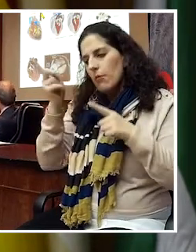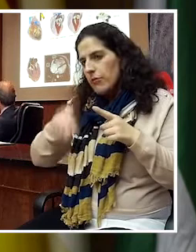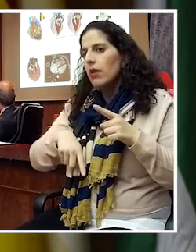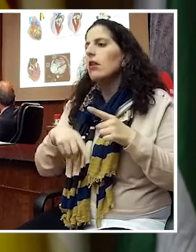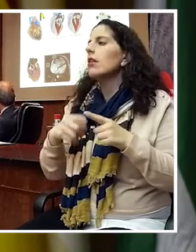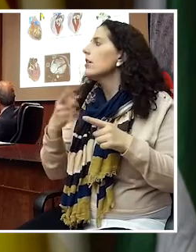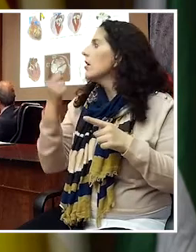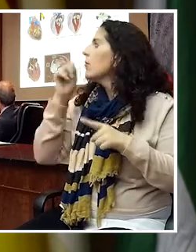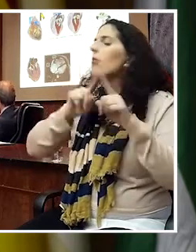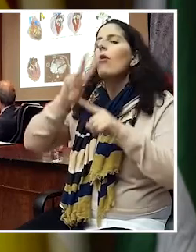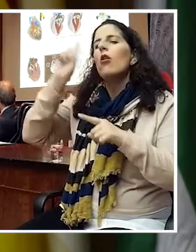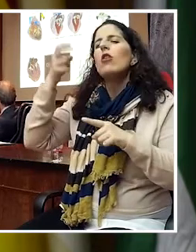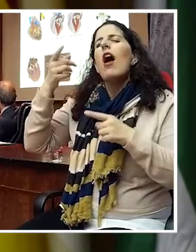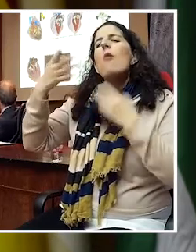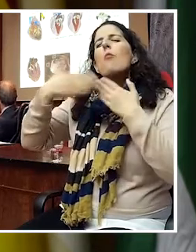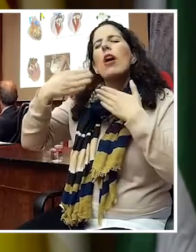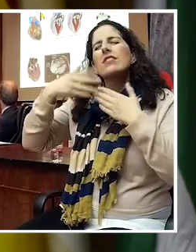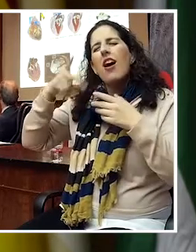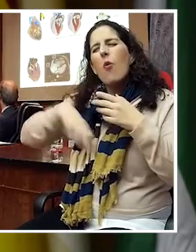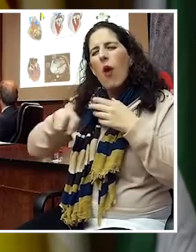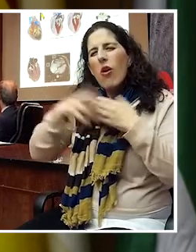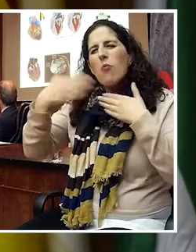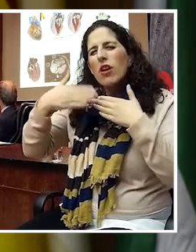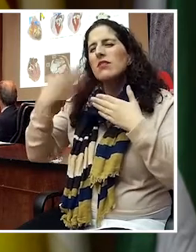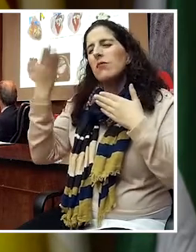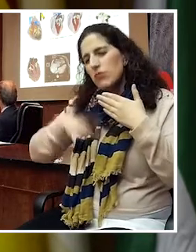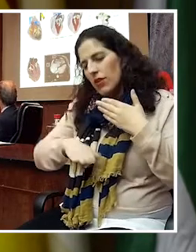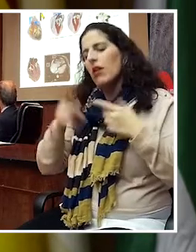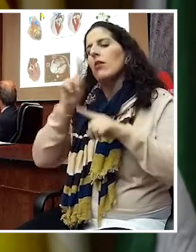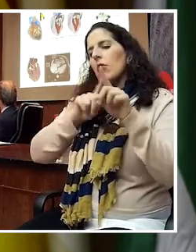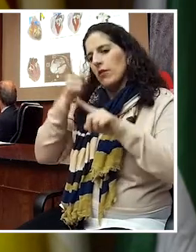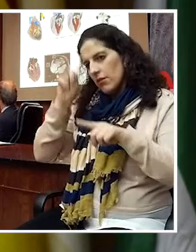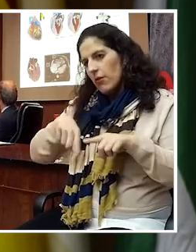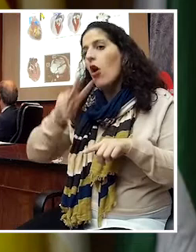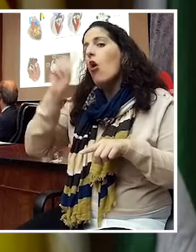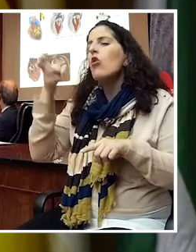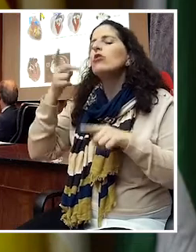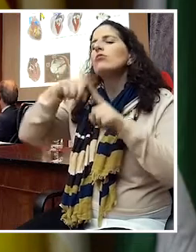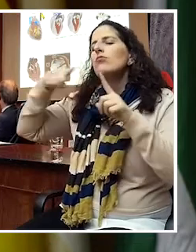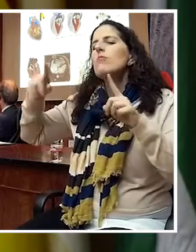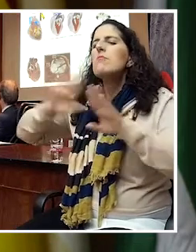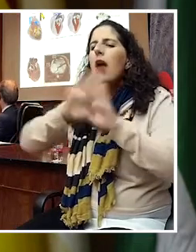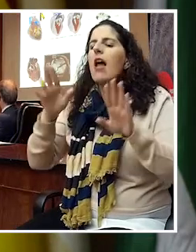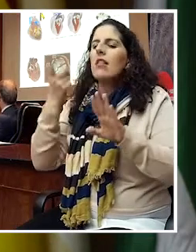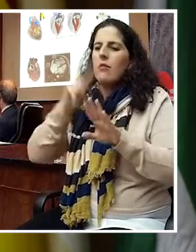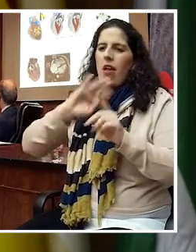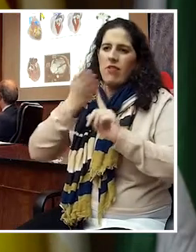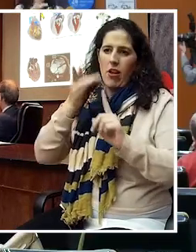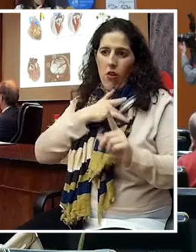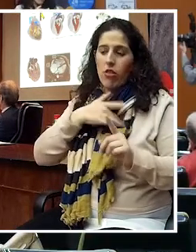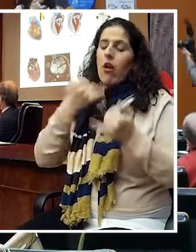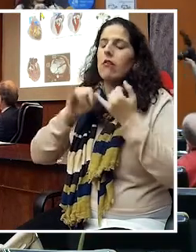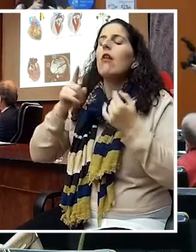el futbolista Antonio Puerta, o canolopatías, que es como el síndrome de Brugada, que también se asocia a muerte súbita. Y todas estas cardiopatías, además, pueden